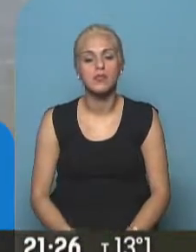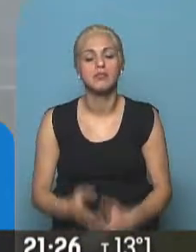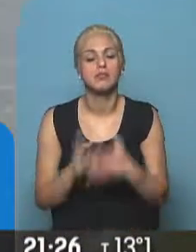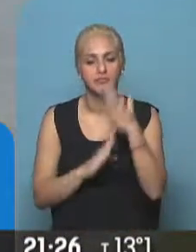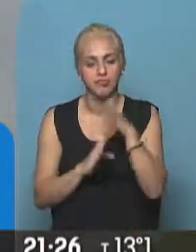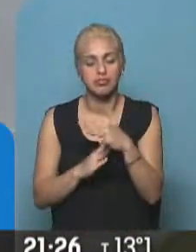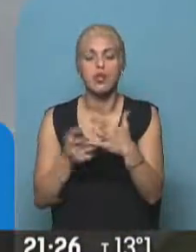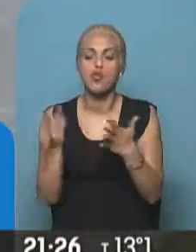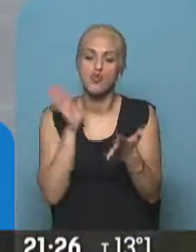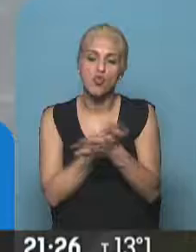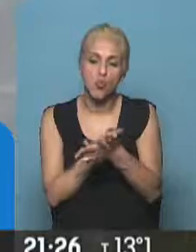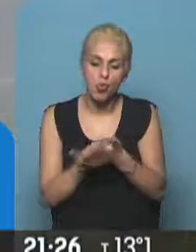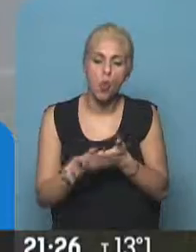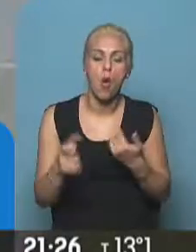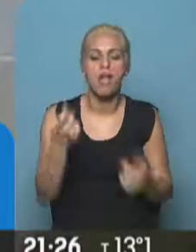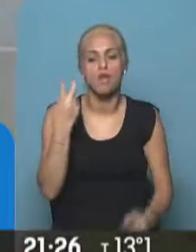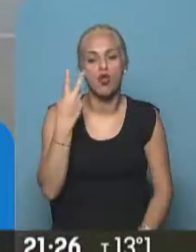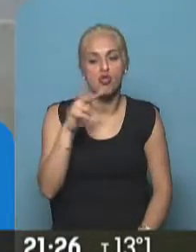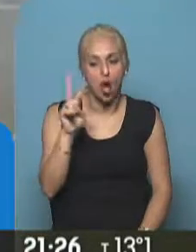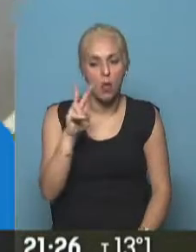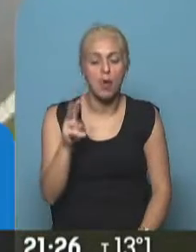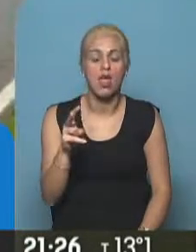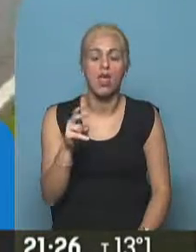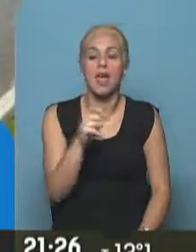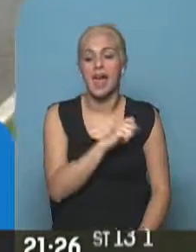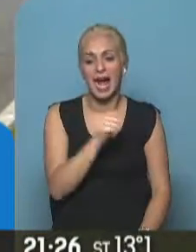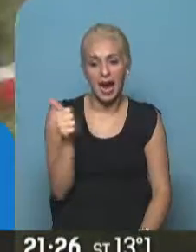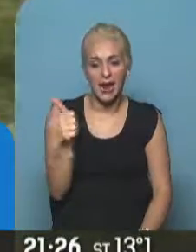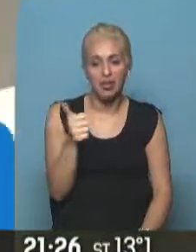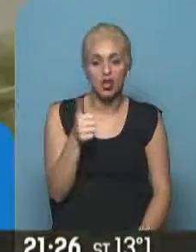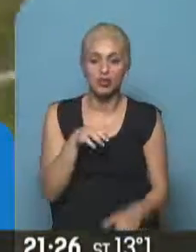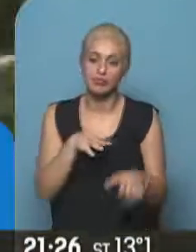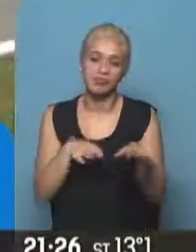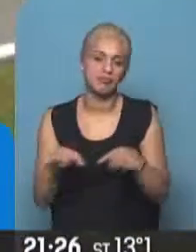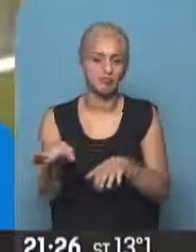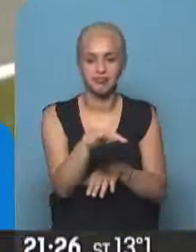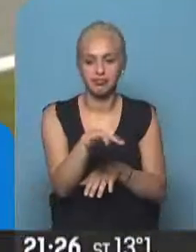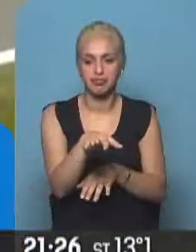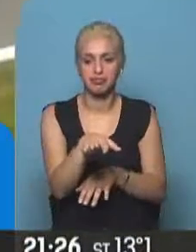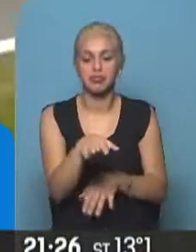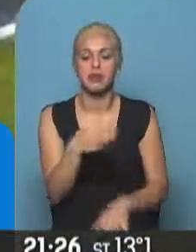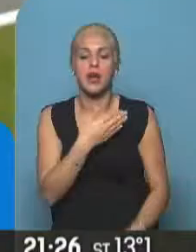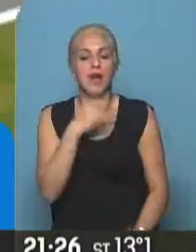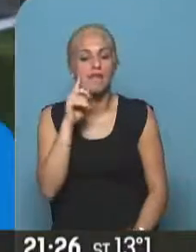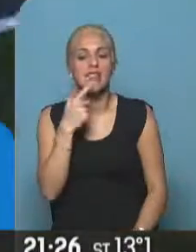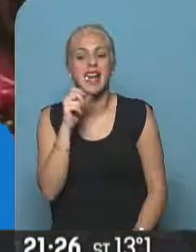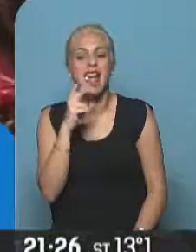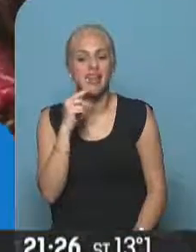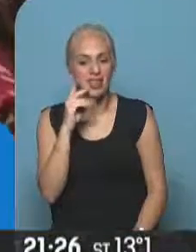nuevo doblete de Mercedes al ganar por delante de su compañero finlandés Bottas. Por